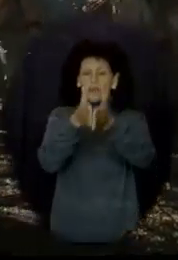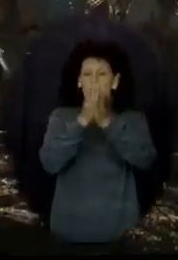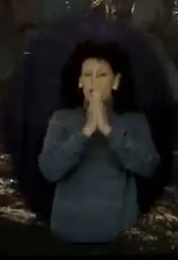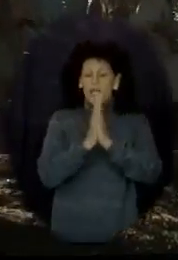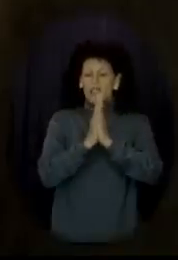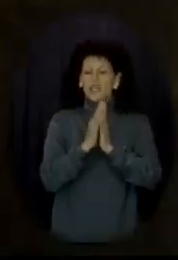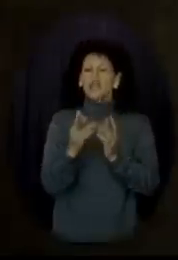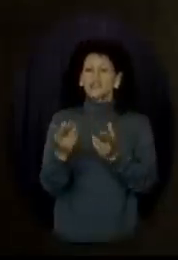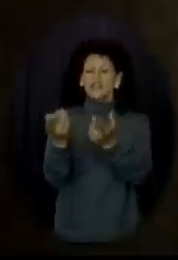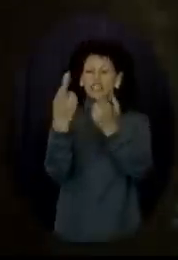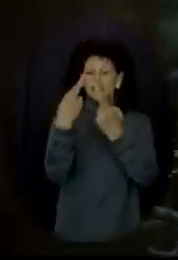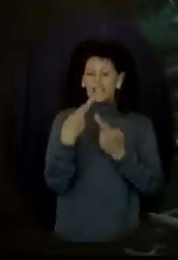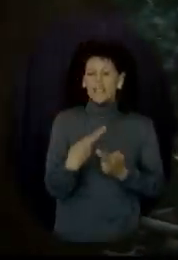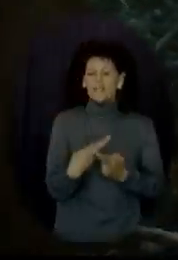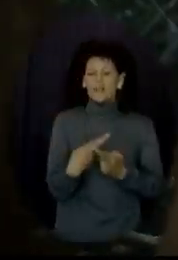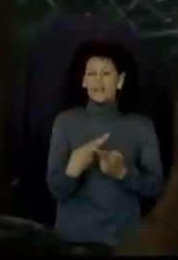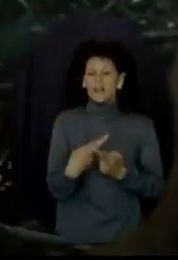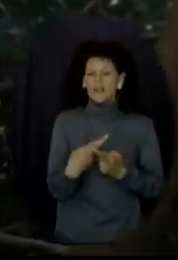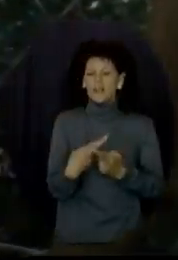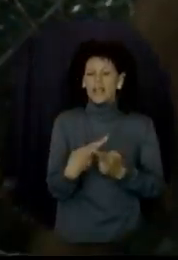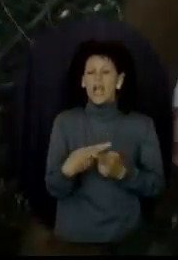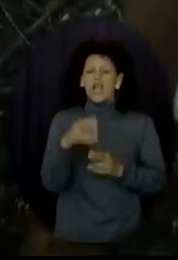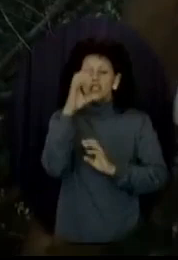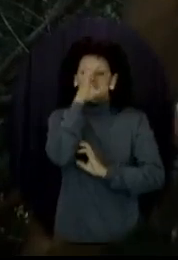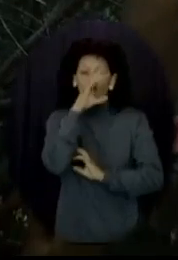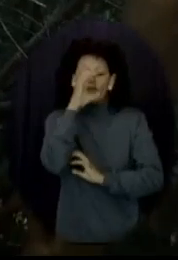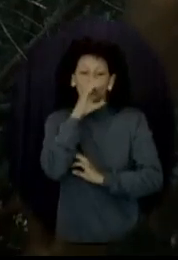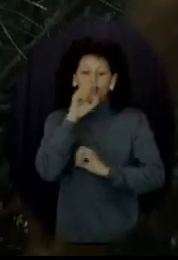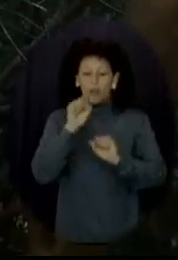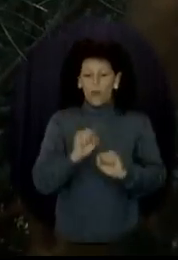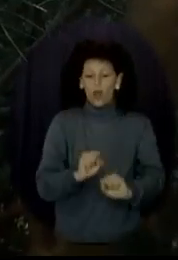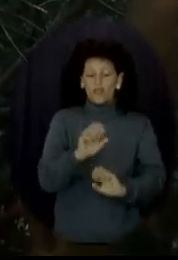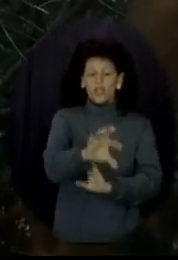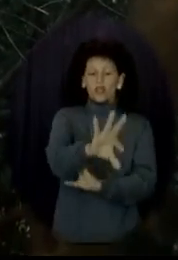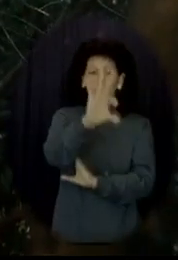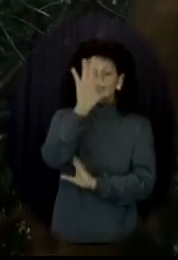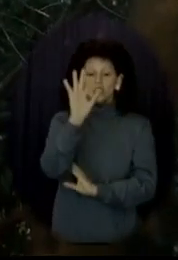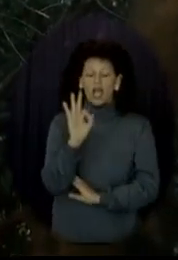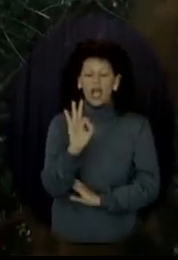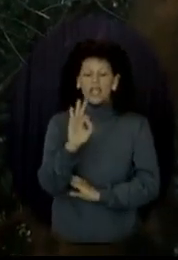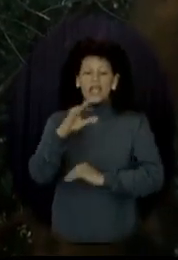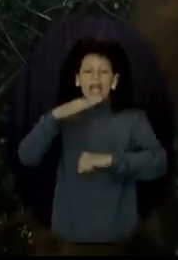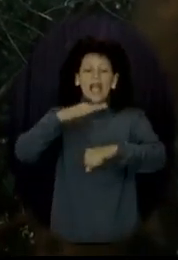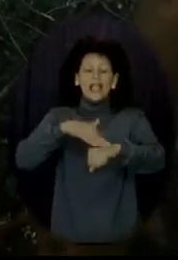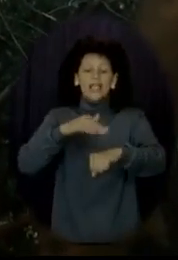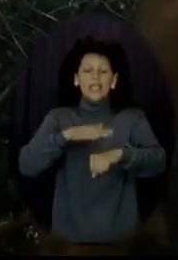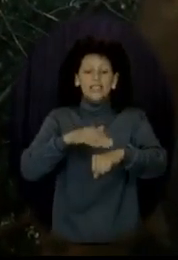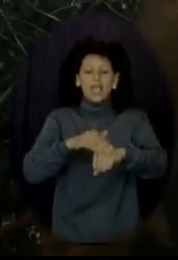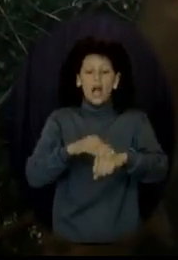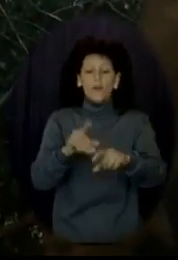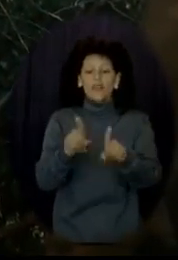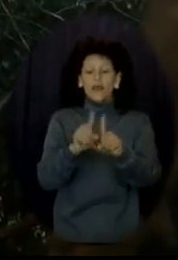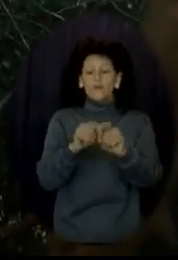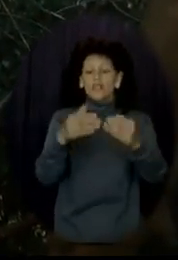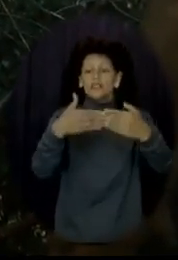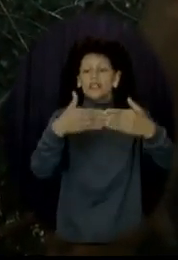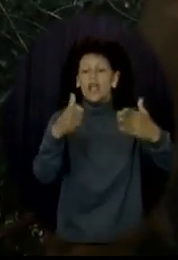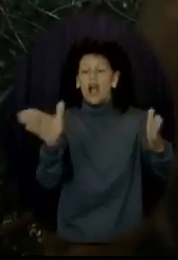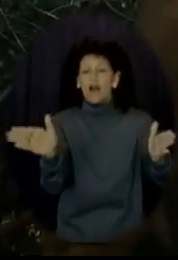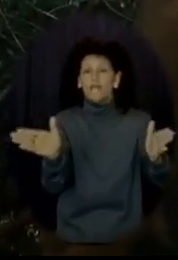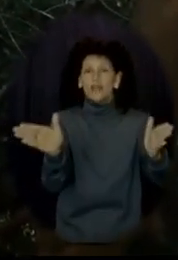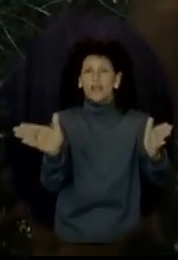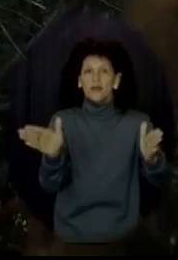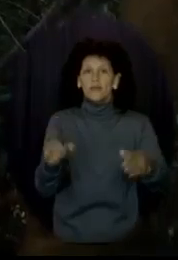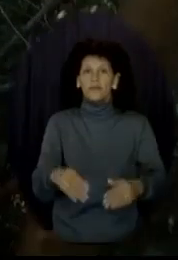Porque el que pide, recibe. Y el que busca, encuentra. Y al que llama, la puerta se le